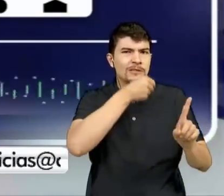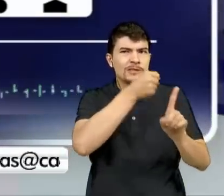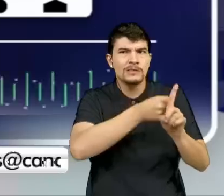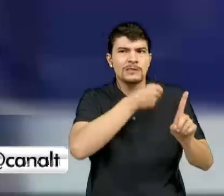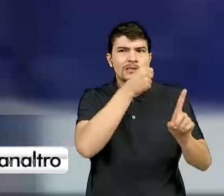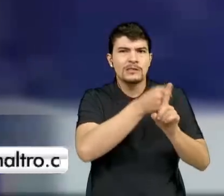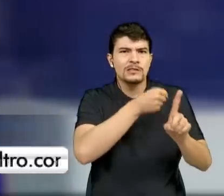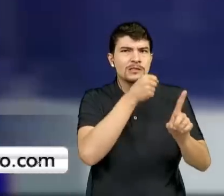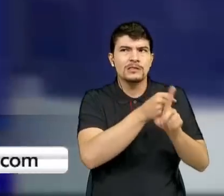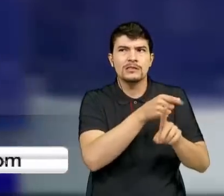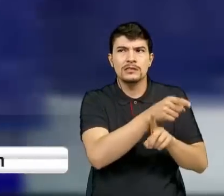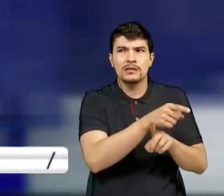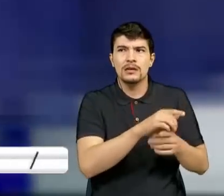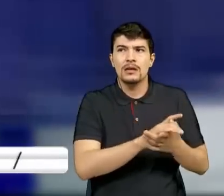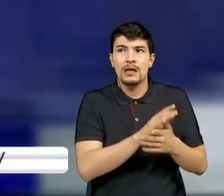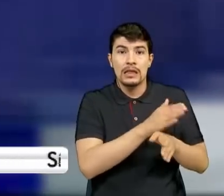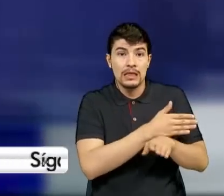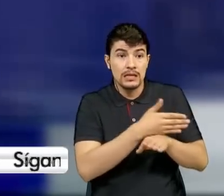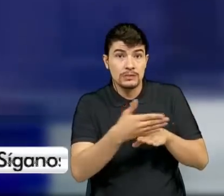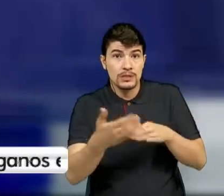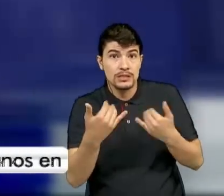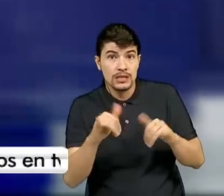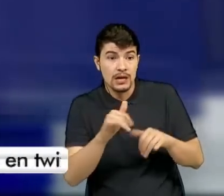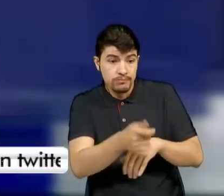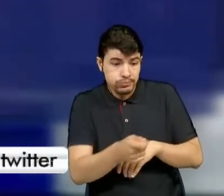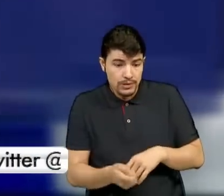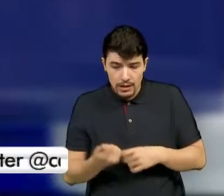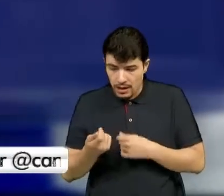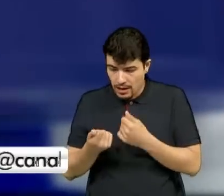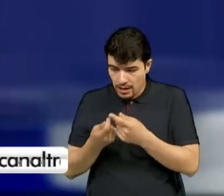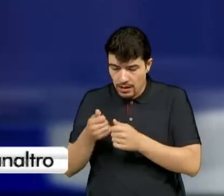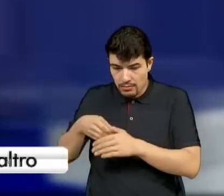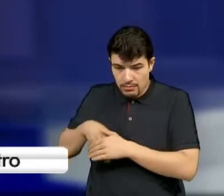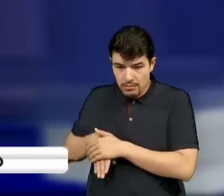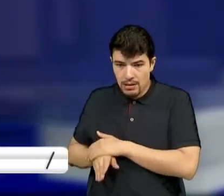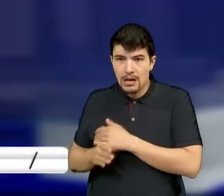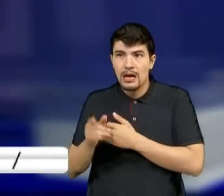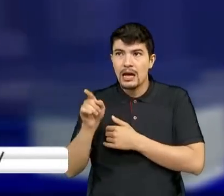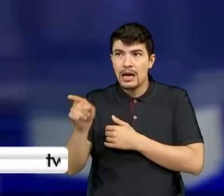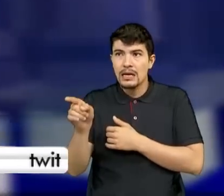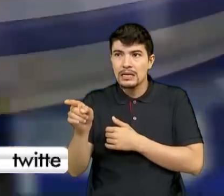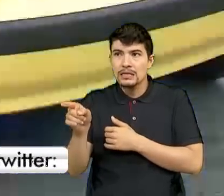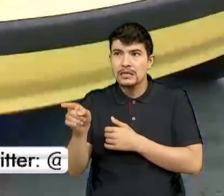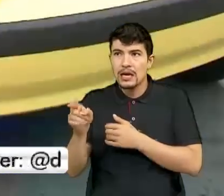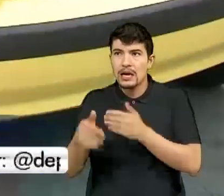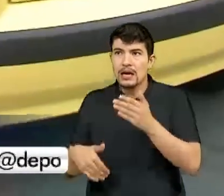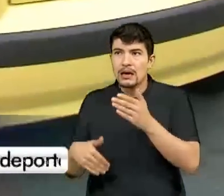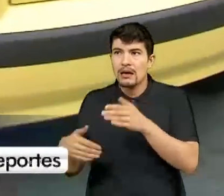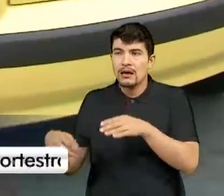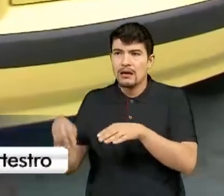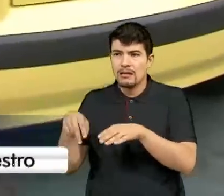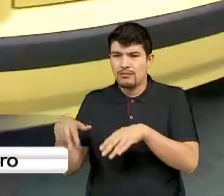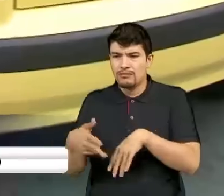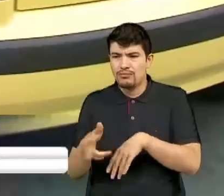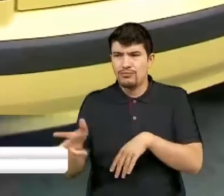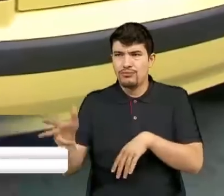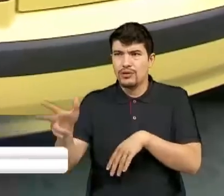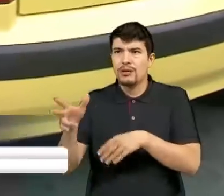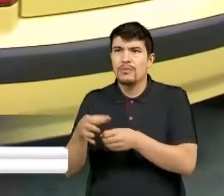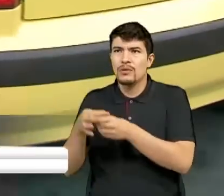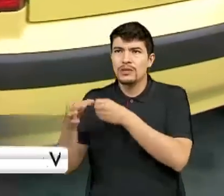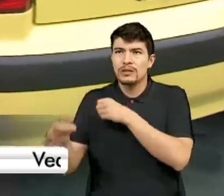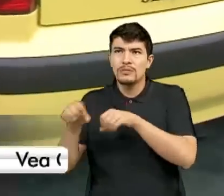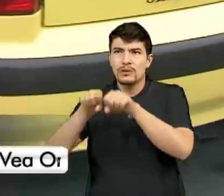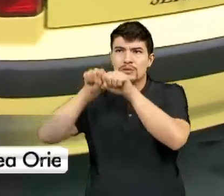que la tenía. Una vez retirado el dinero, la joven proveniente del municipio de Aguachica se habría embarcado en un viaje al municipio del Socorro,